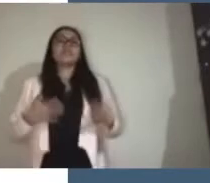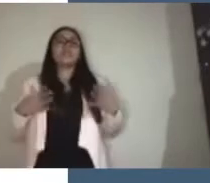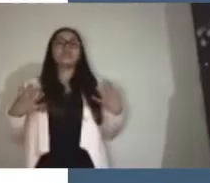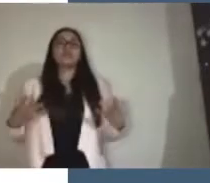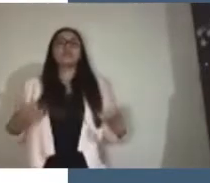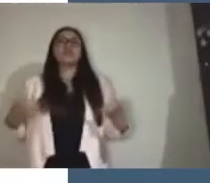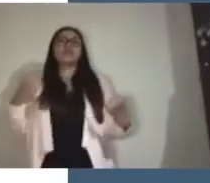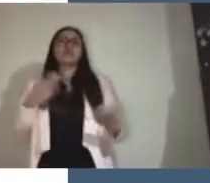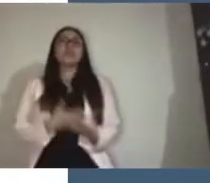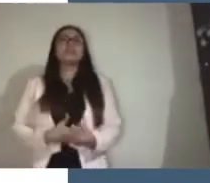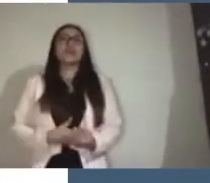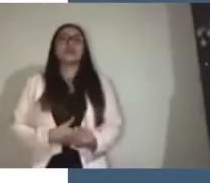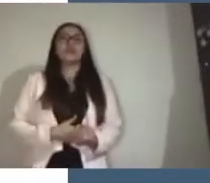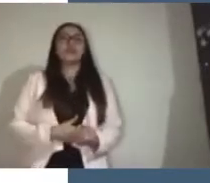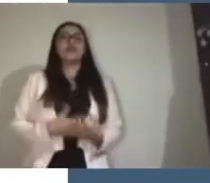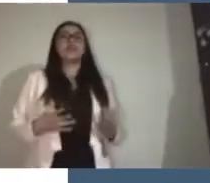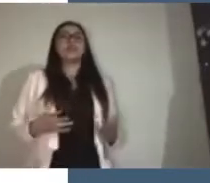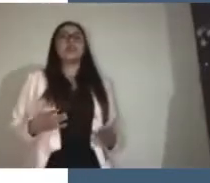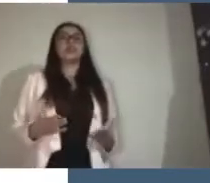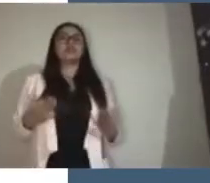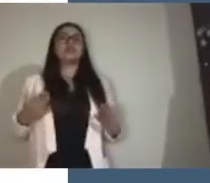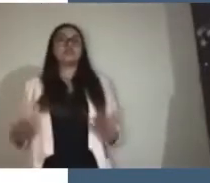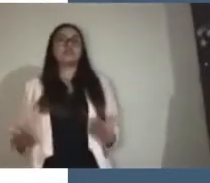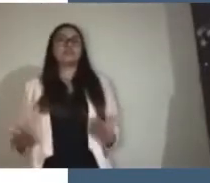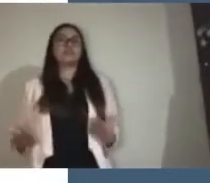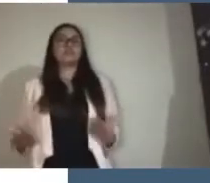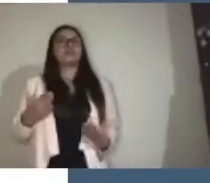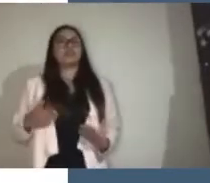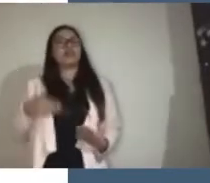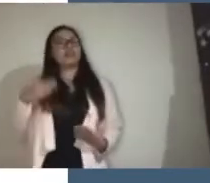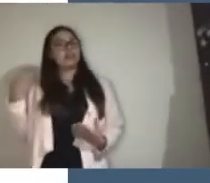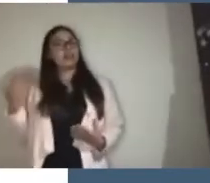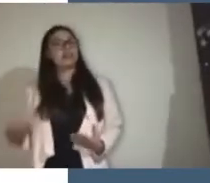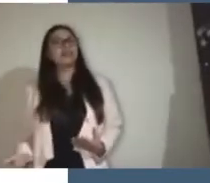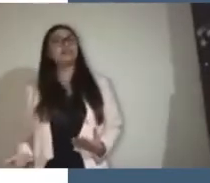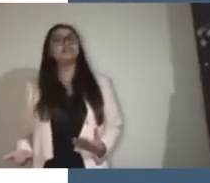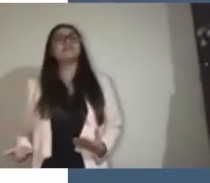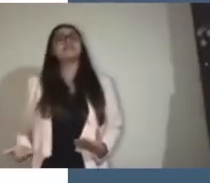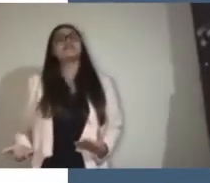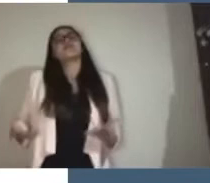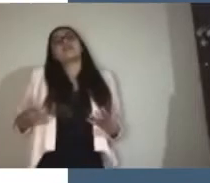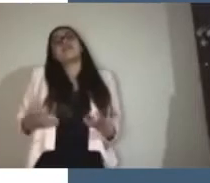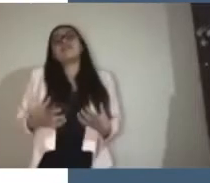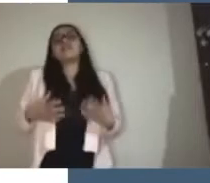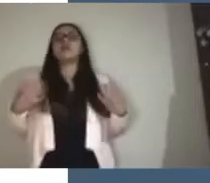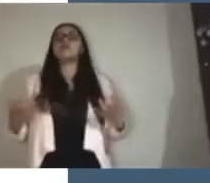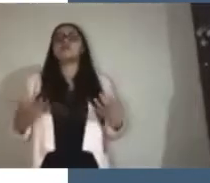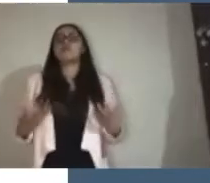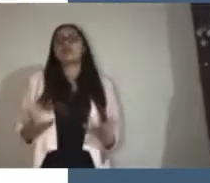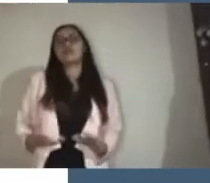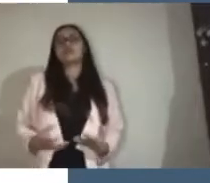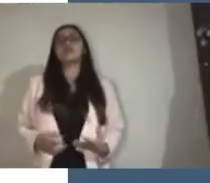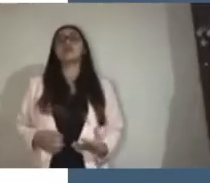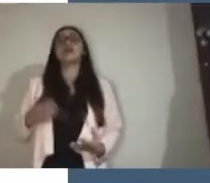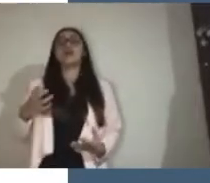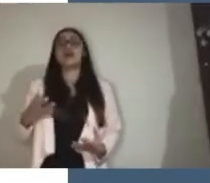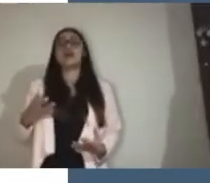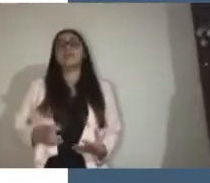pues ellos utilizaron una base de datos de un sistema de registro de alta calidad que brinda unos